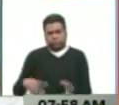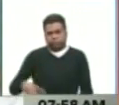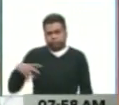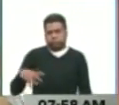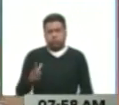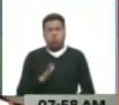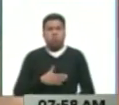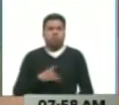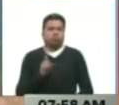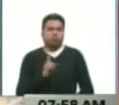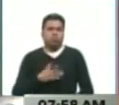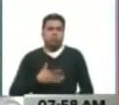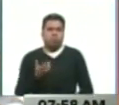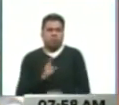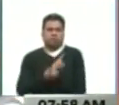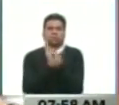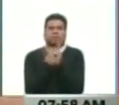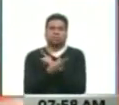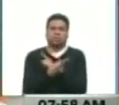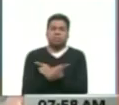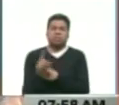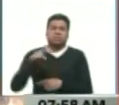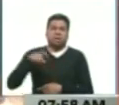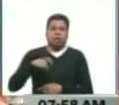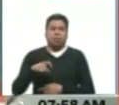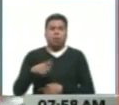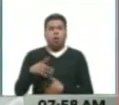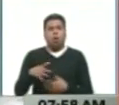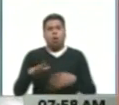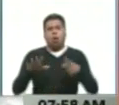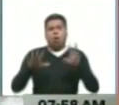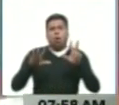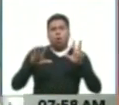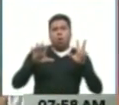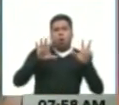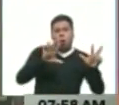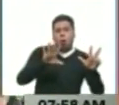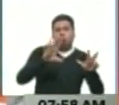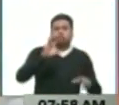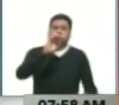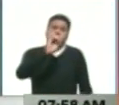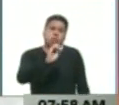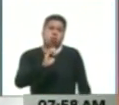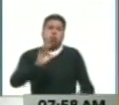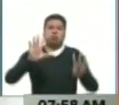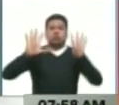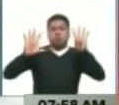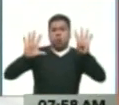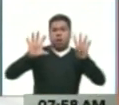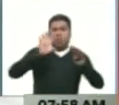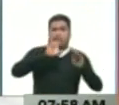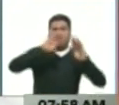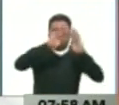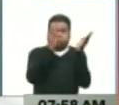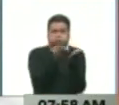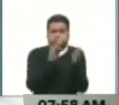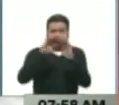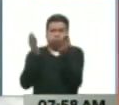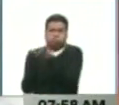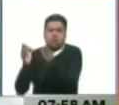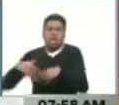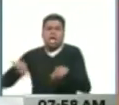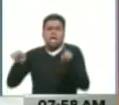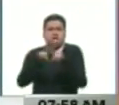no necesitaríamos 8 o 9 planetas como este para poder garantizarle al capitalismo 100 o 200 años de vida.